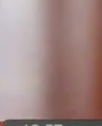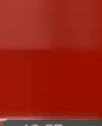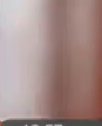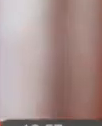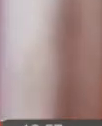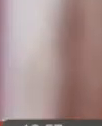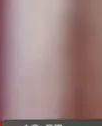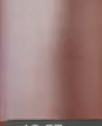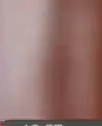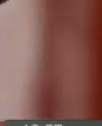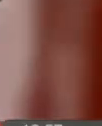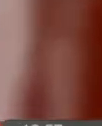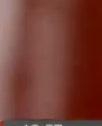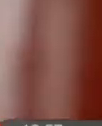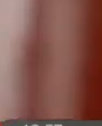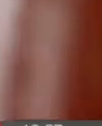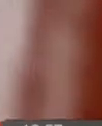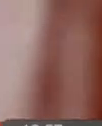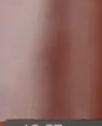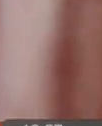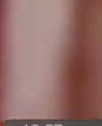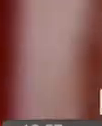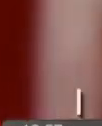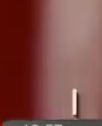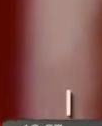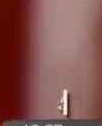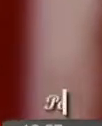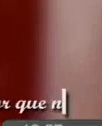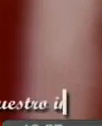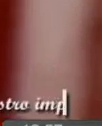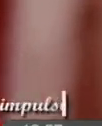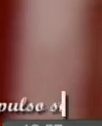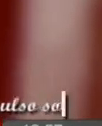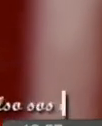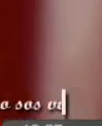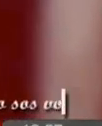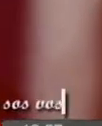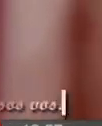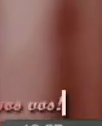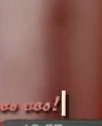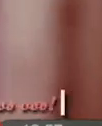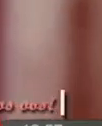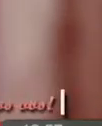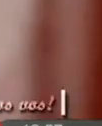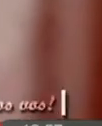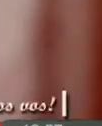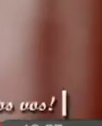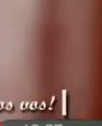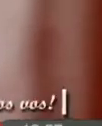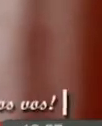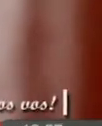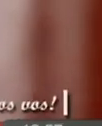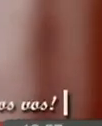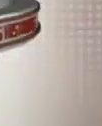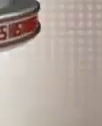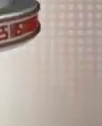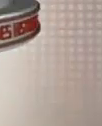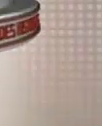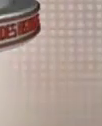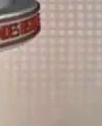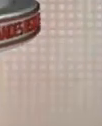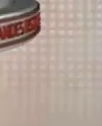770-88-444. Reporteros Al Día, Bolivisión Santa Cruz. Porque nuestro impulso sos vos.